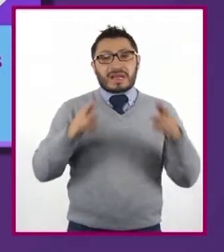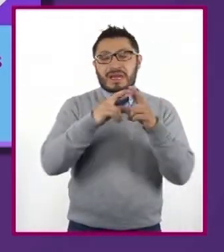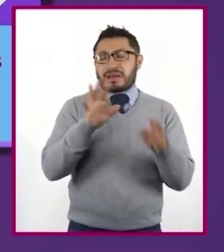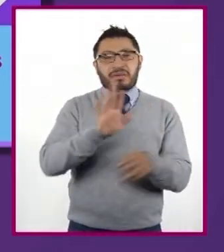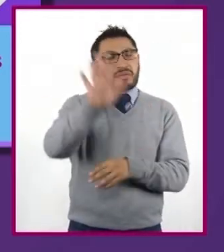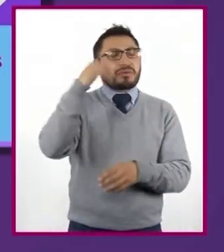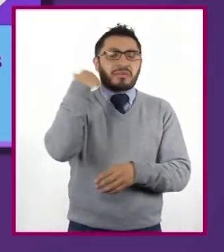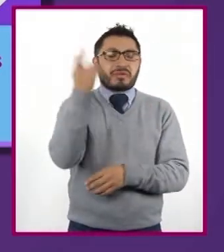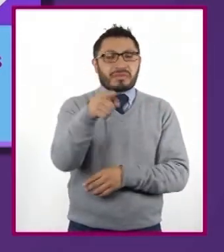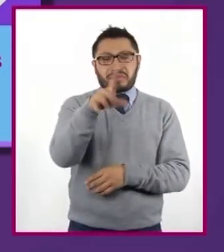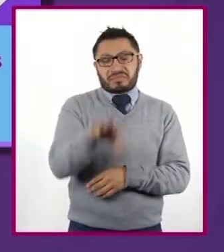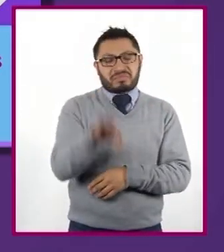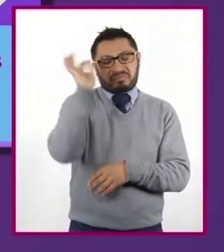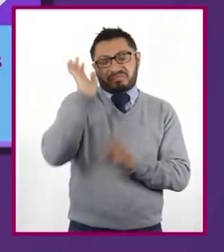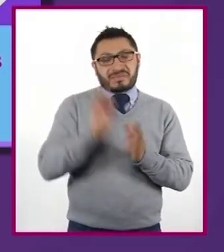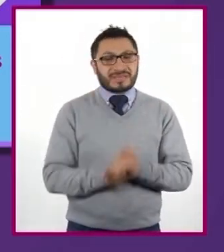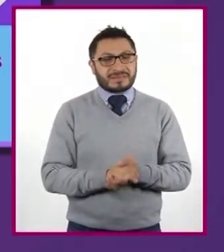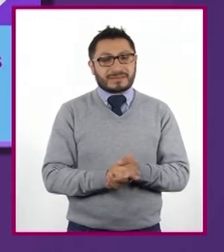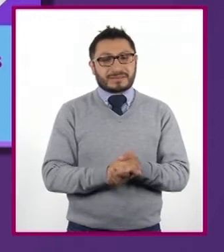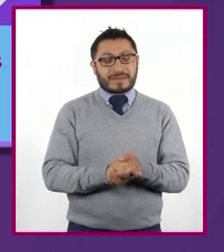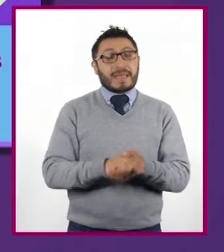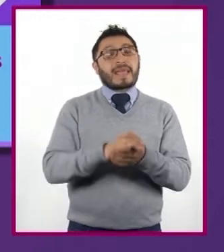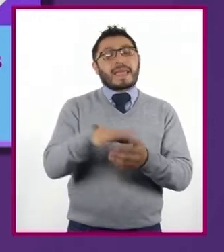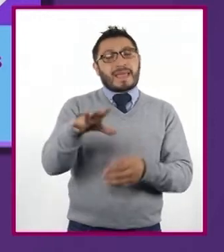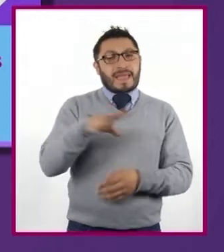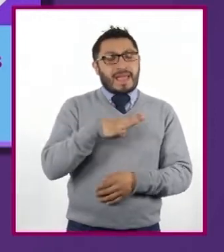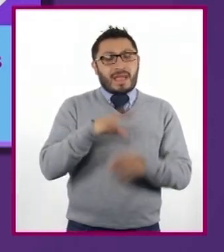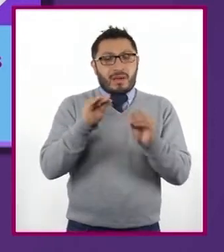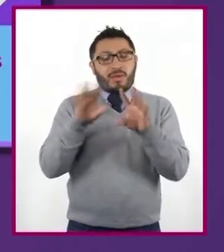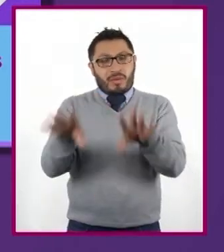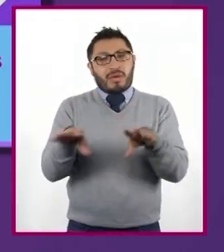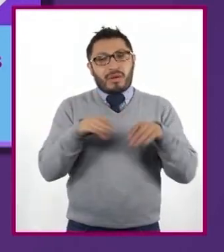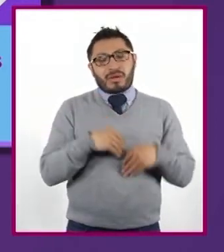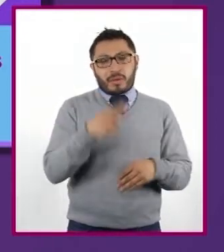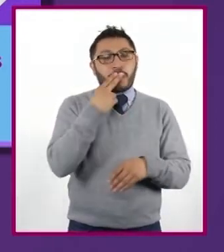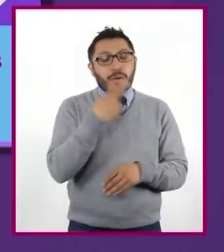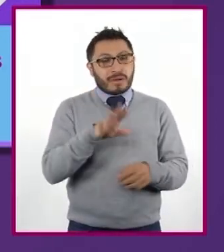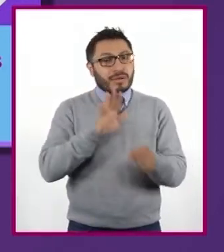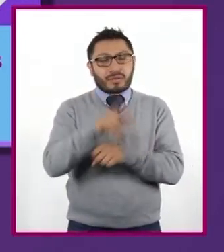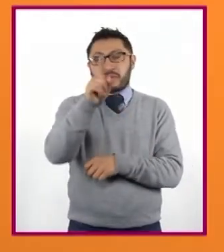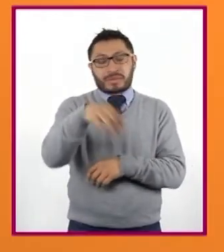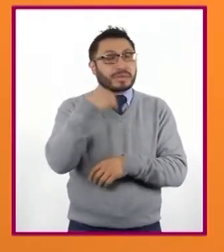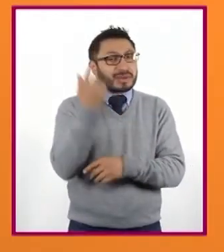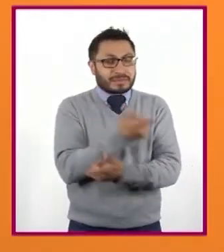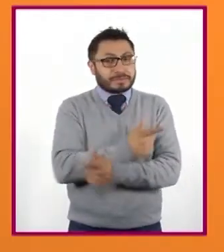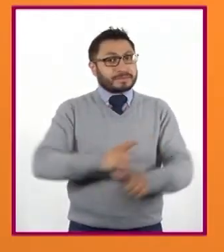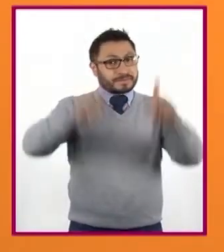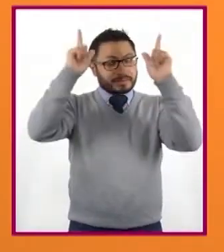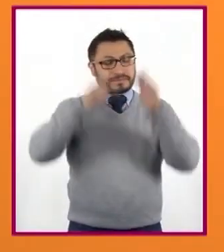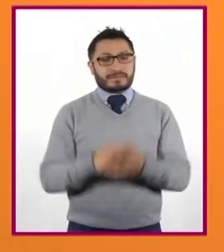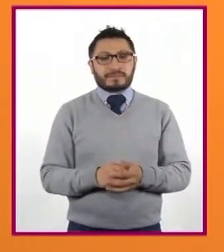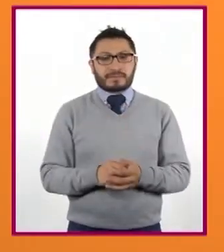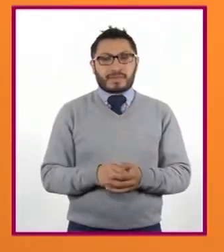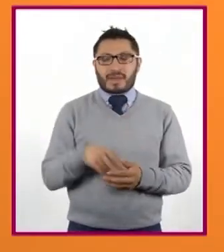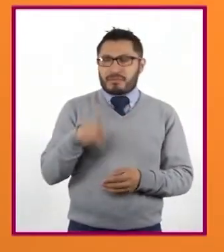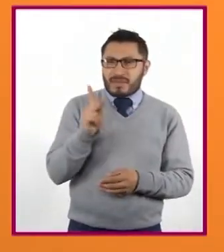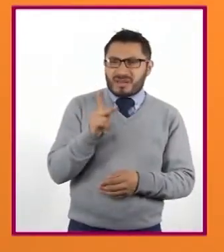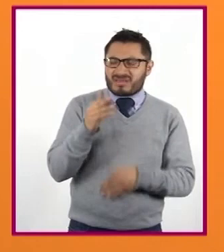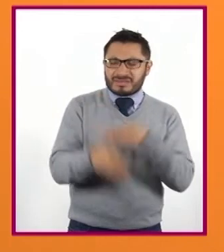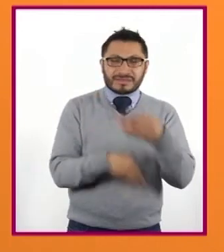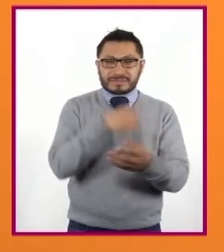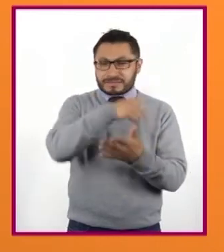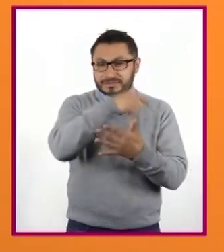que desee, y a tener o adoptar, en su caso, la de su agrado. Pero todos estos derechos